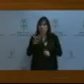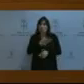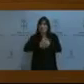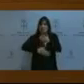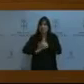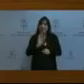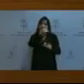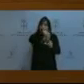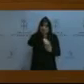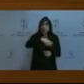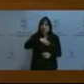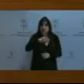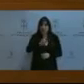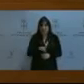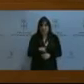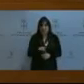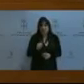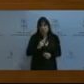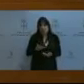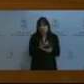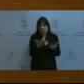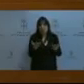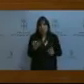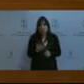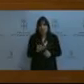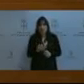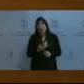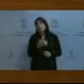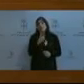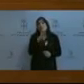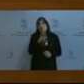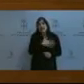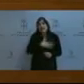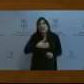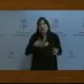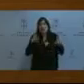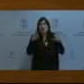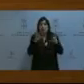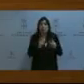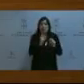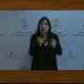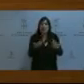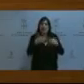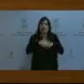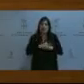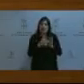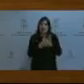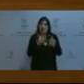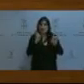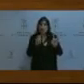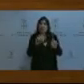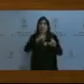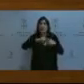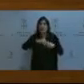En la búsqueda de dotar al Consejo de sello de inclusión, calidad educativa y participación social. Por ello, con esta